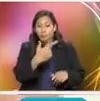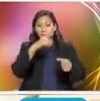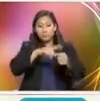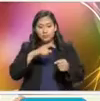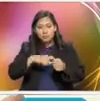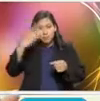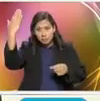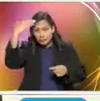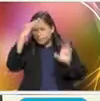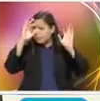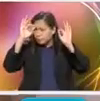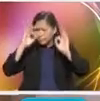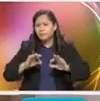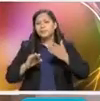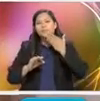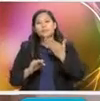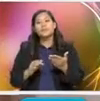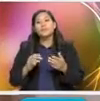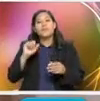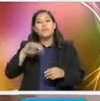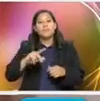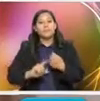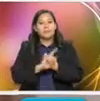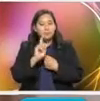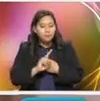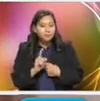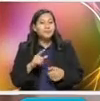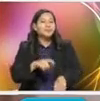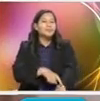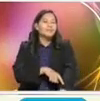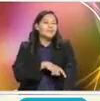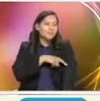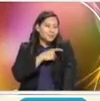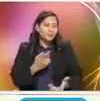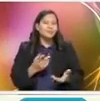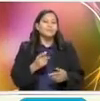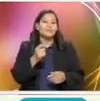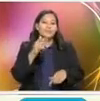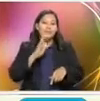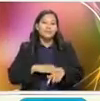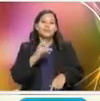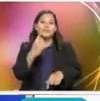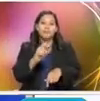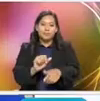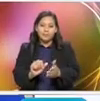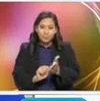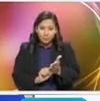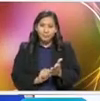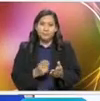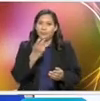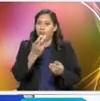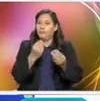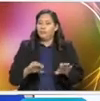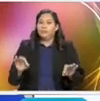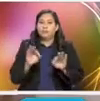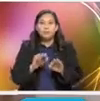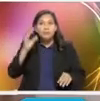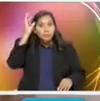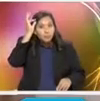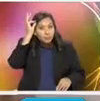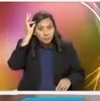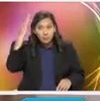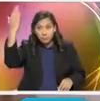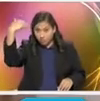cubrir perfectamente sin mayor problema y que nos va a durar un poco más de un mes. Entonces eso es algo muy importante, que el cabello si